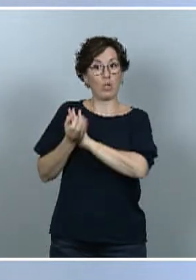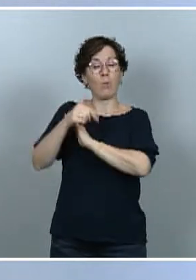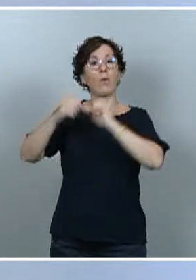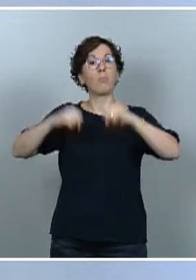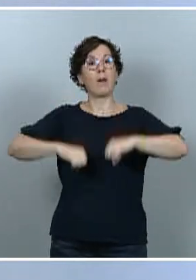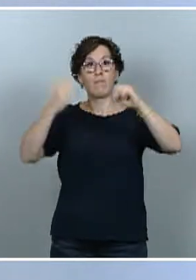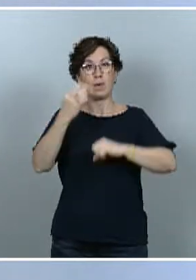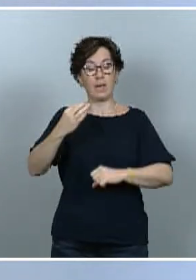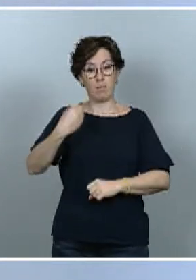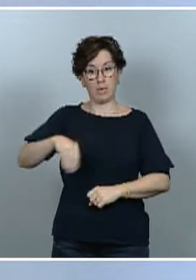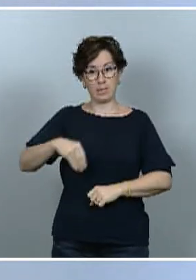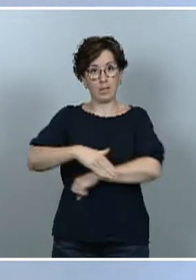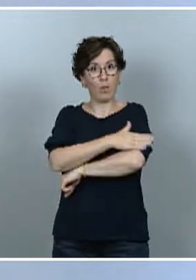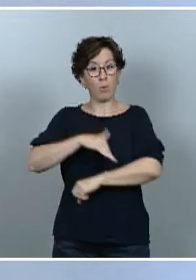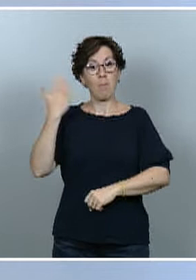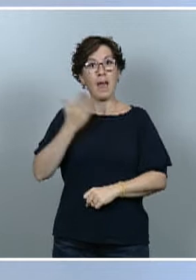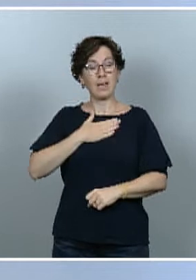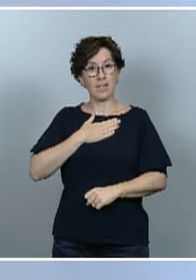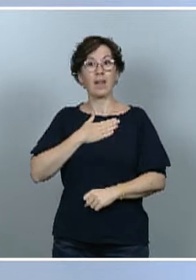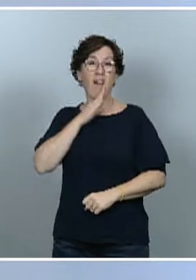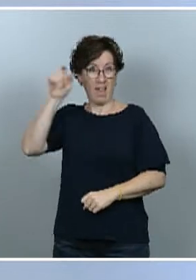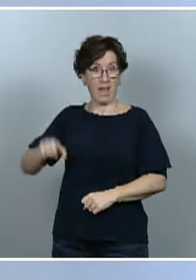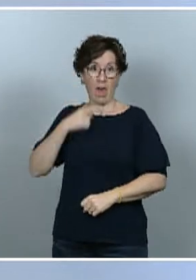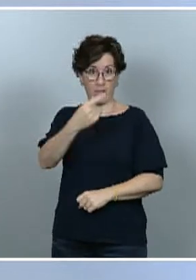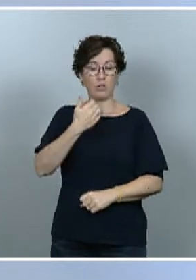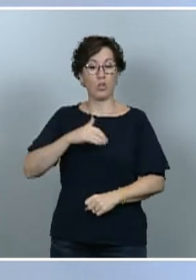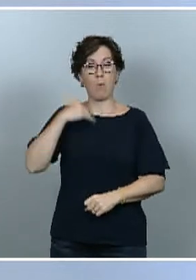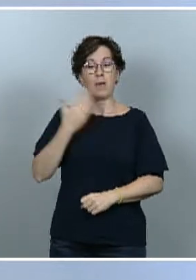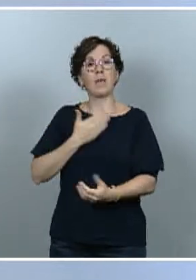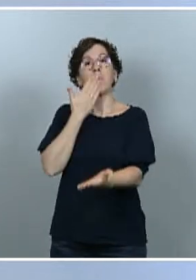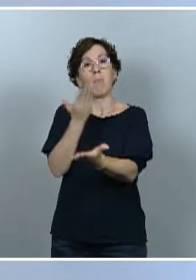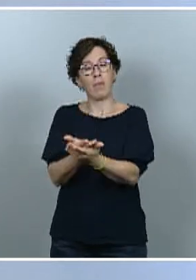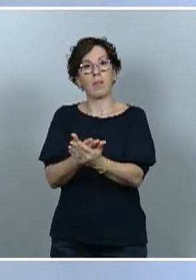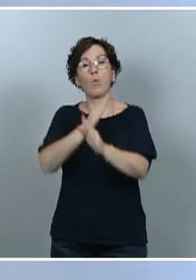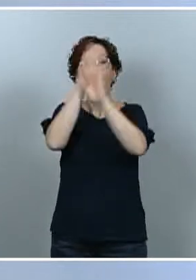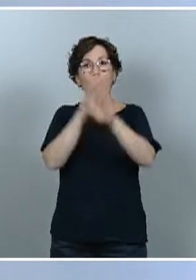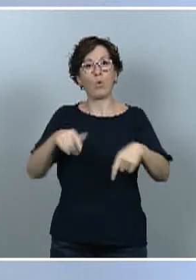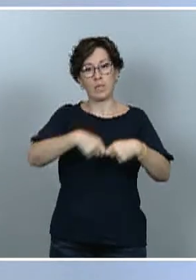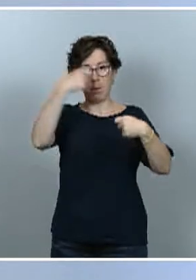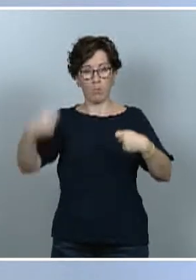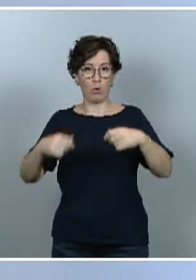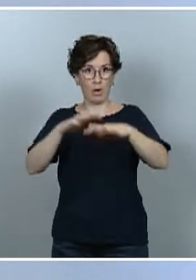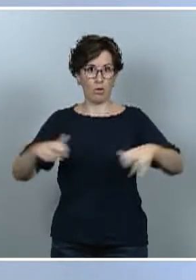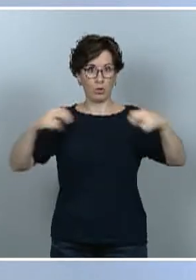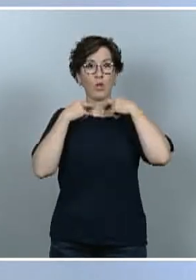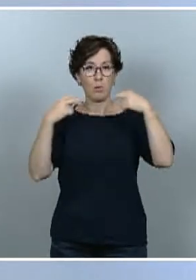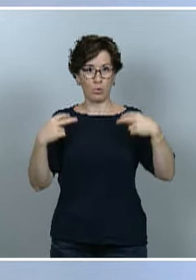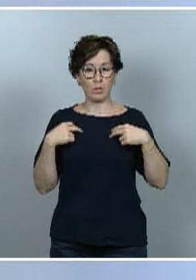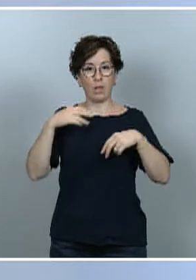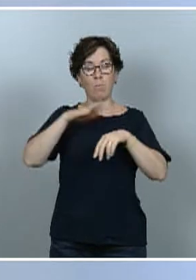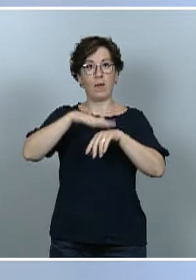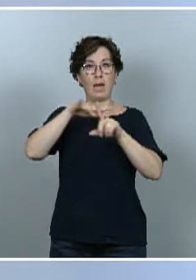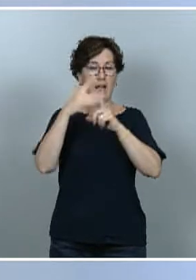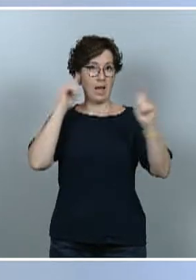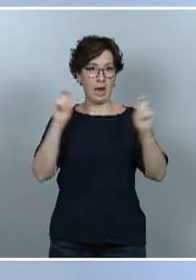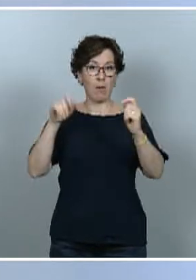Gobierno solicite mañana, tal y como él mismo anunció, una última prórroga al Congreso de los Diputados, una última prórroga hasta el día 21,